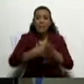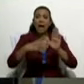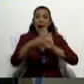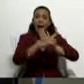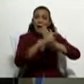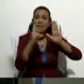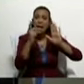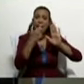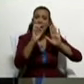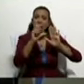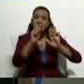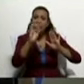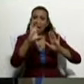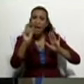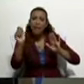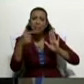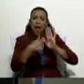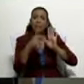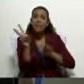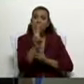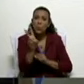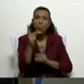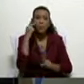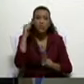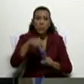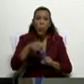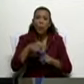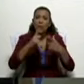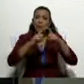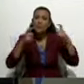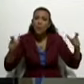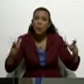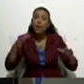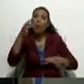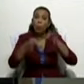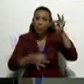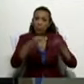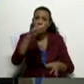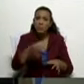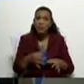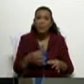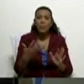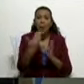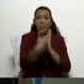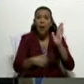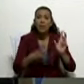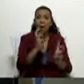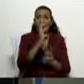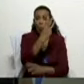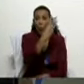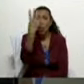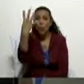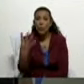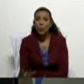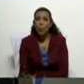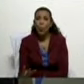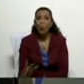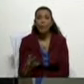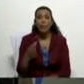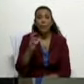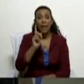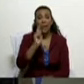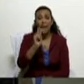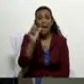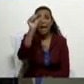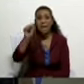de la República Bolivariana de Venezuela y en la Gaceta Judicial en la página web del máximo